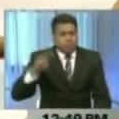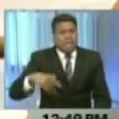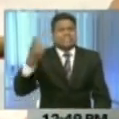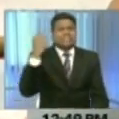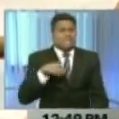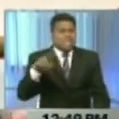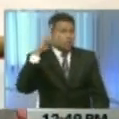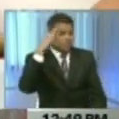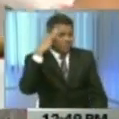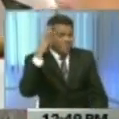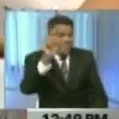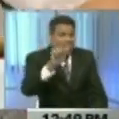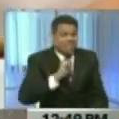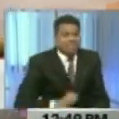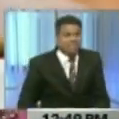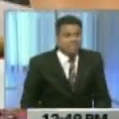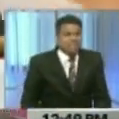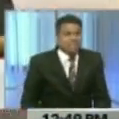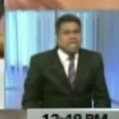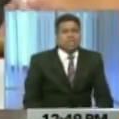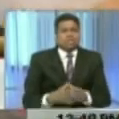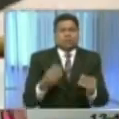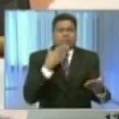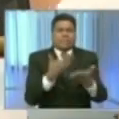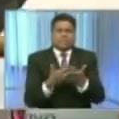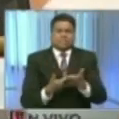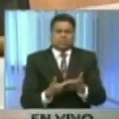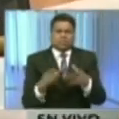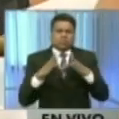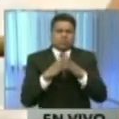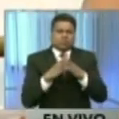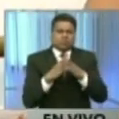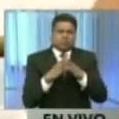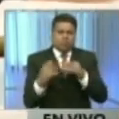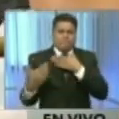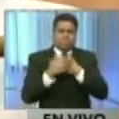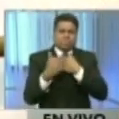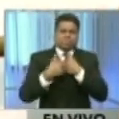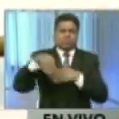conocer la solicitud de intervención que ha hecho